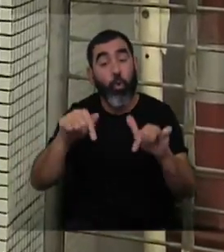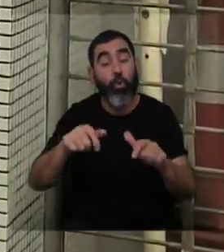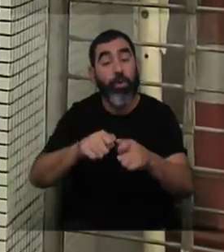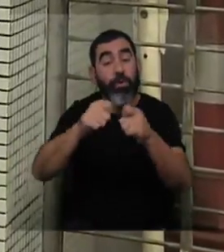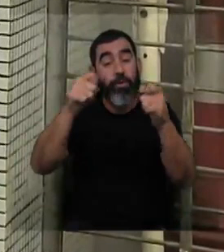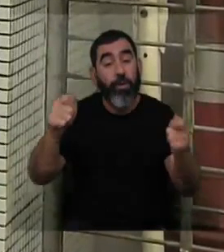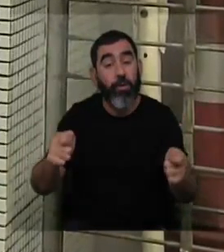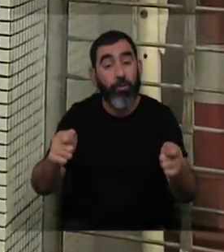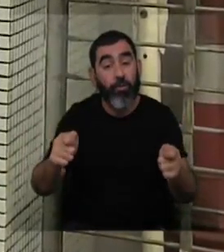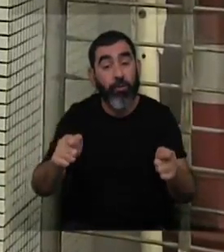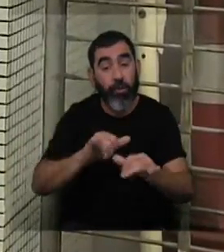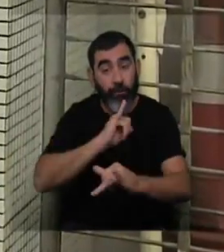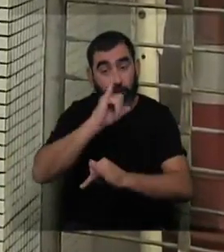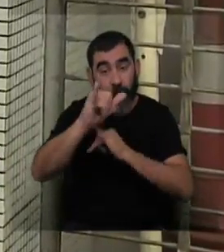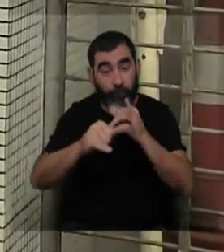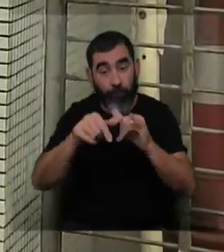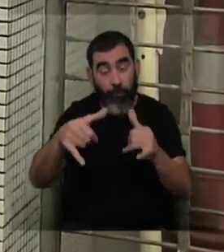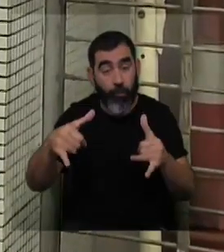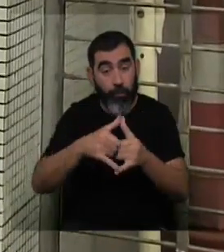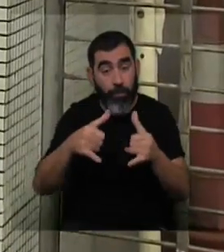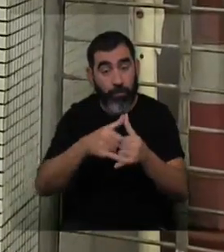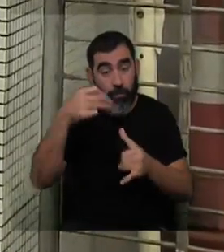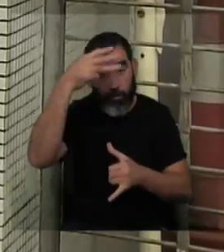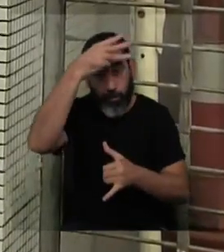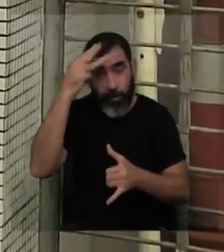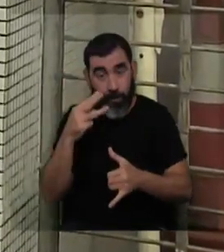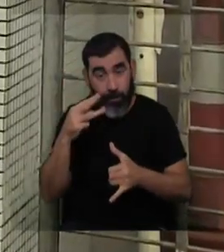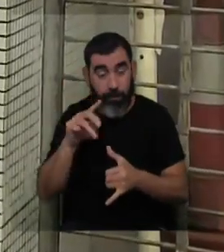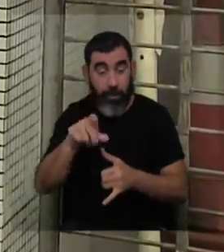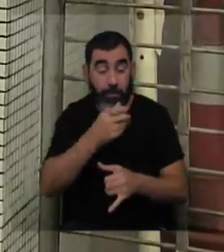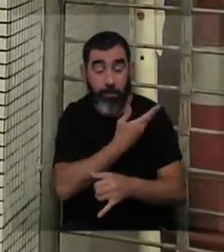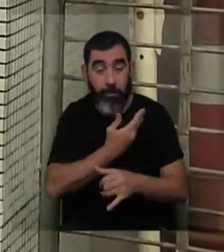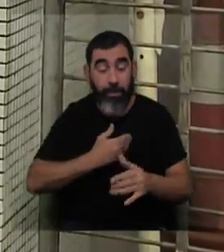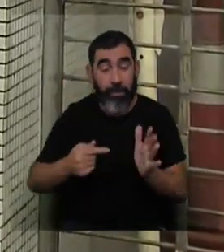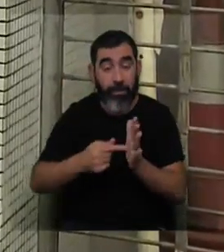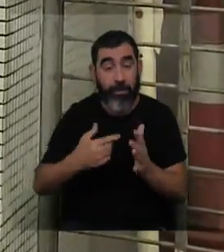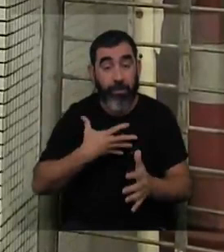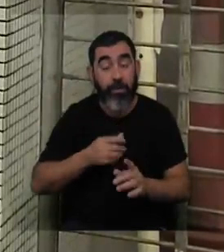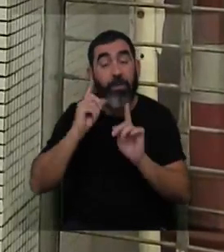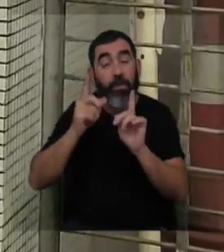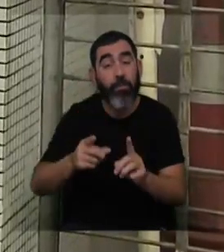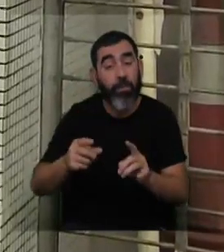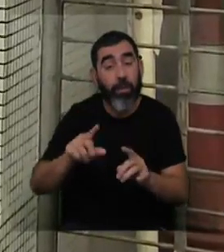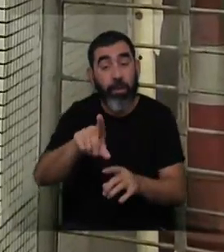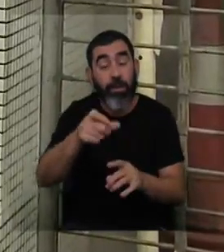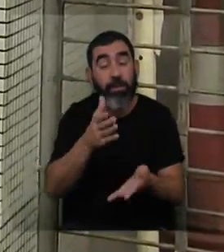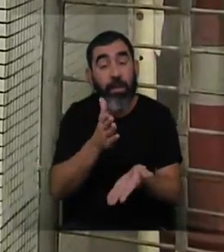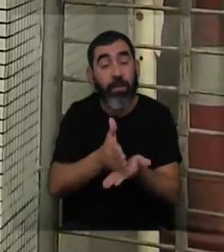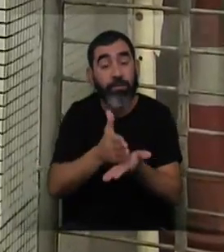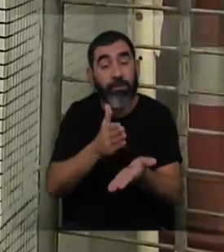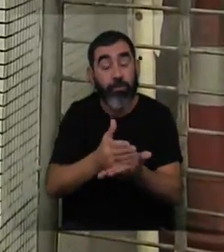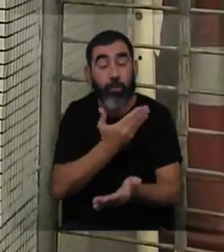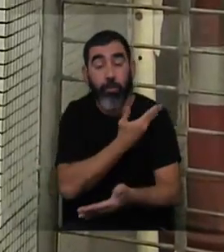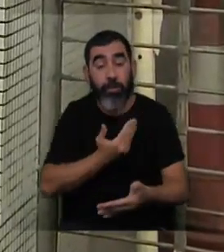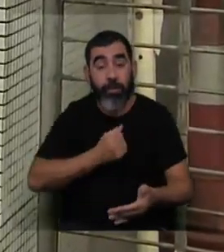Búsqueda, además de la información referida a los chats entre Iturralde y Penades, sumó que también los hubo de el ex asesor del